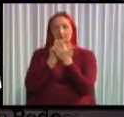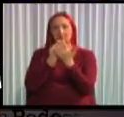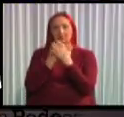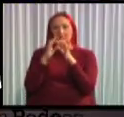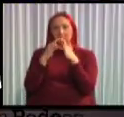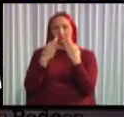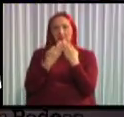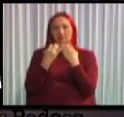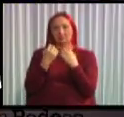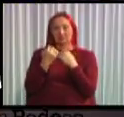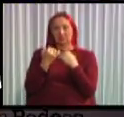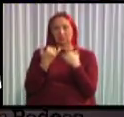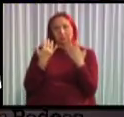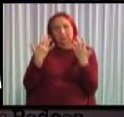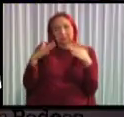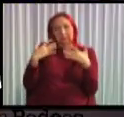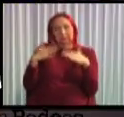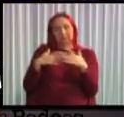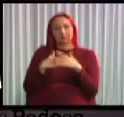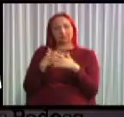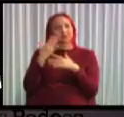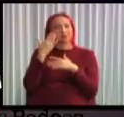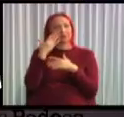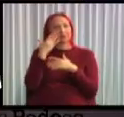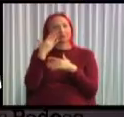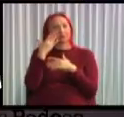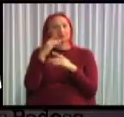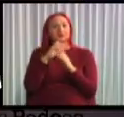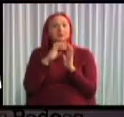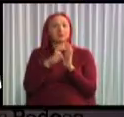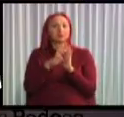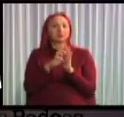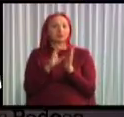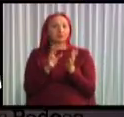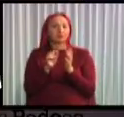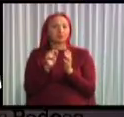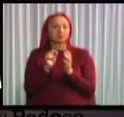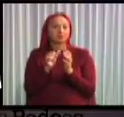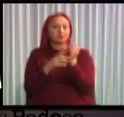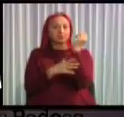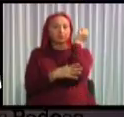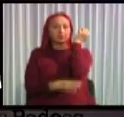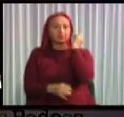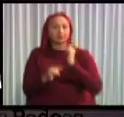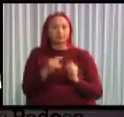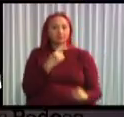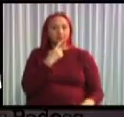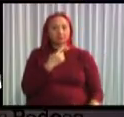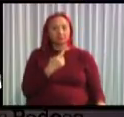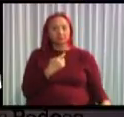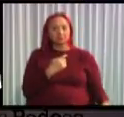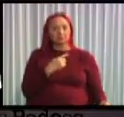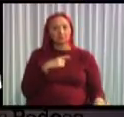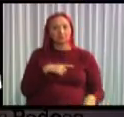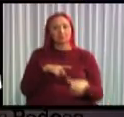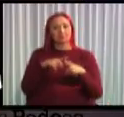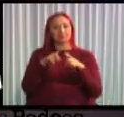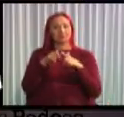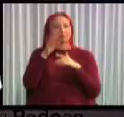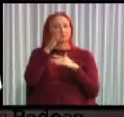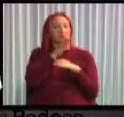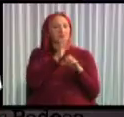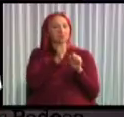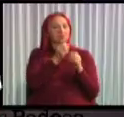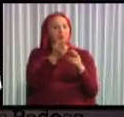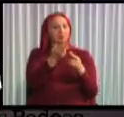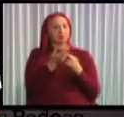familiares fueron, éramos de, digamos, muy pobres, como decimos. Sí. Entonces nunca pudieron